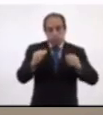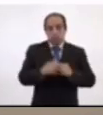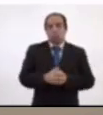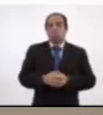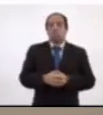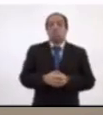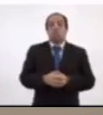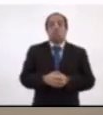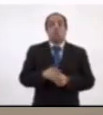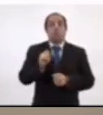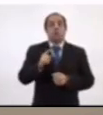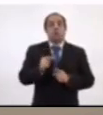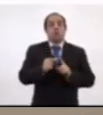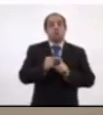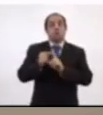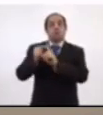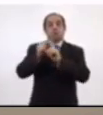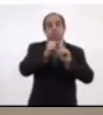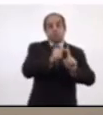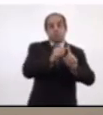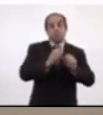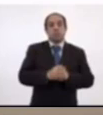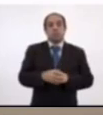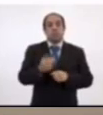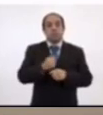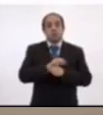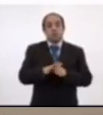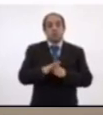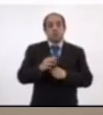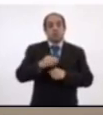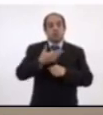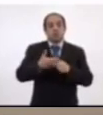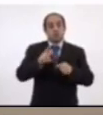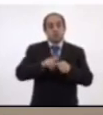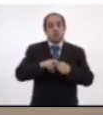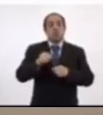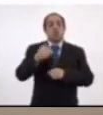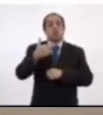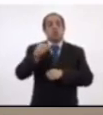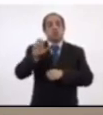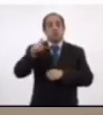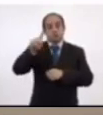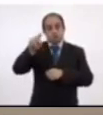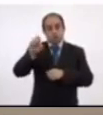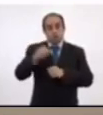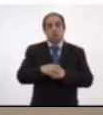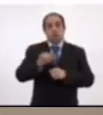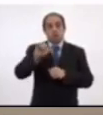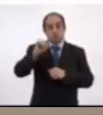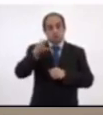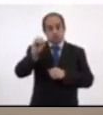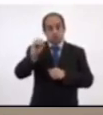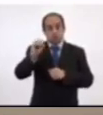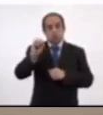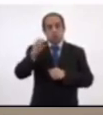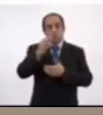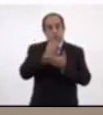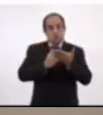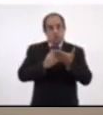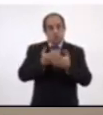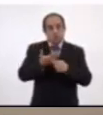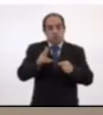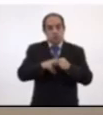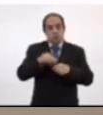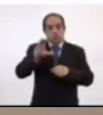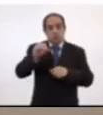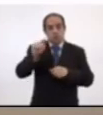referencia. Quedan COVID el Hospital Enrique Cabrera, Ajusco Medio, la unidad temporal de Ajusco Medio y también el Hospital Cuautepec,